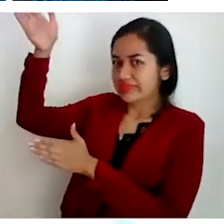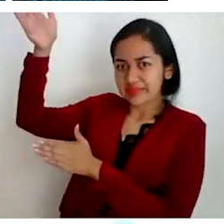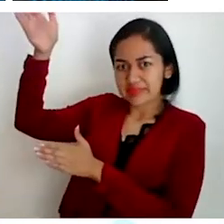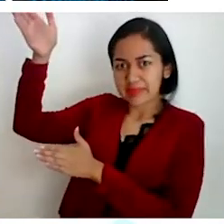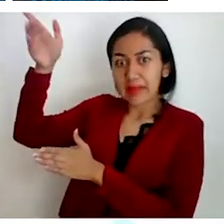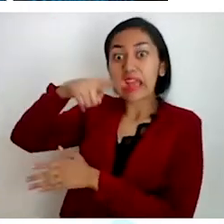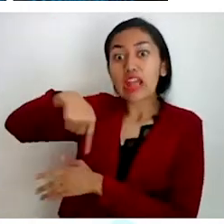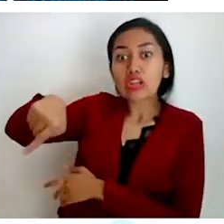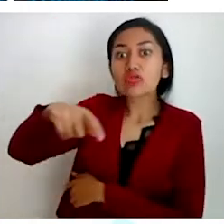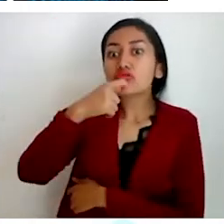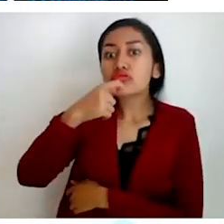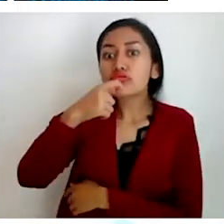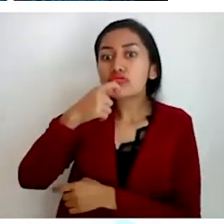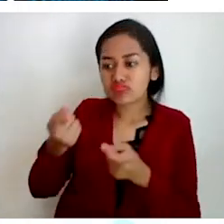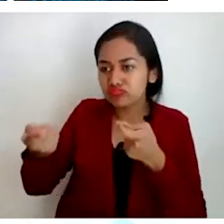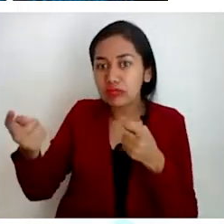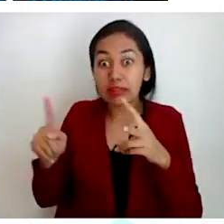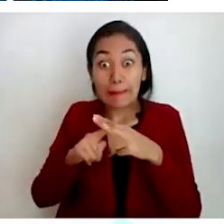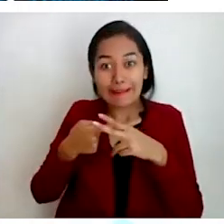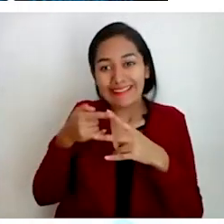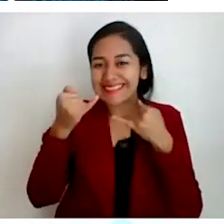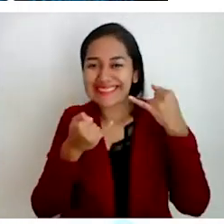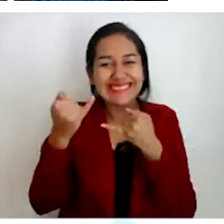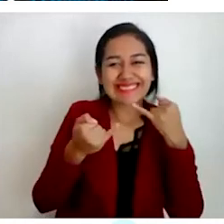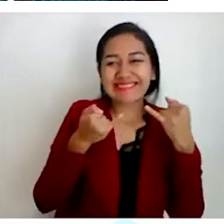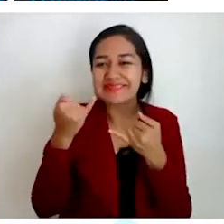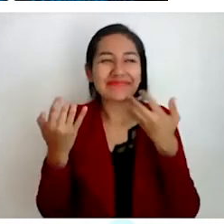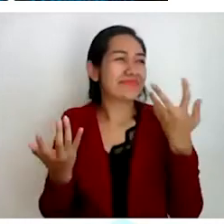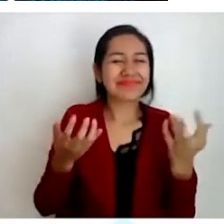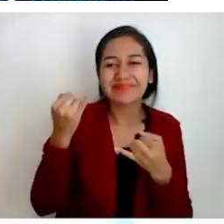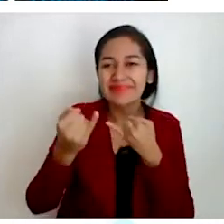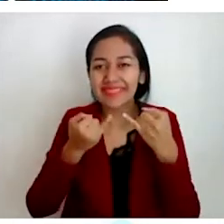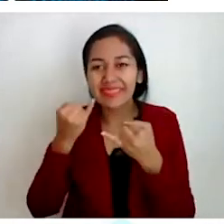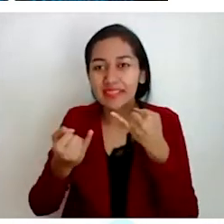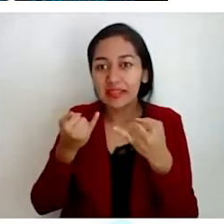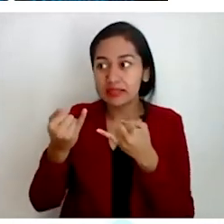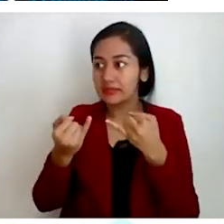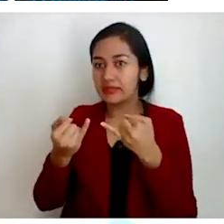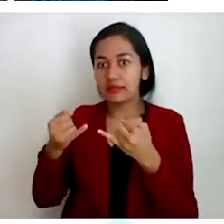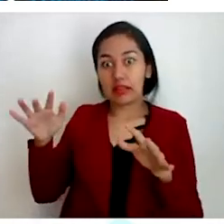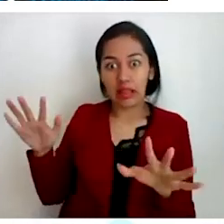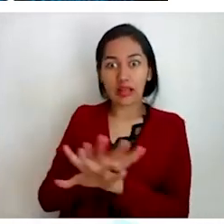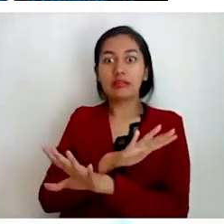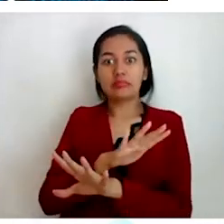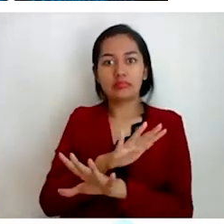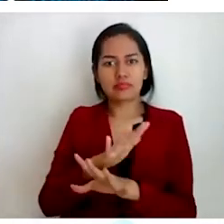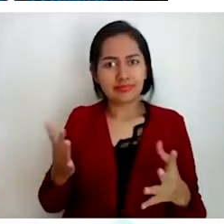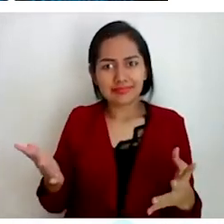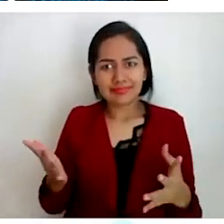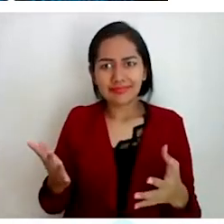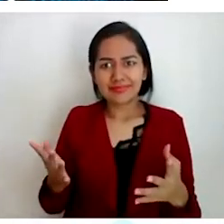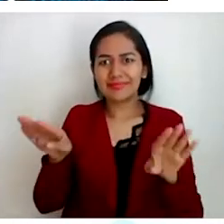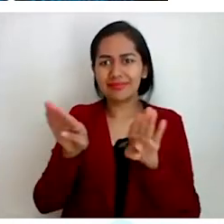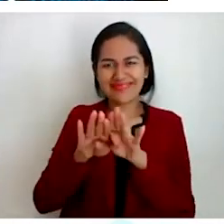vemos divertidos de manera inocente. Por ahí va ese tipo de discursos fílmico, ¿no? Y también, en este